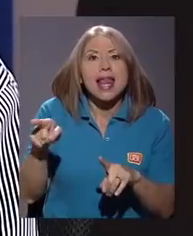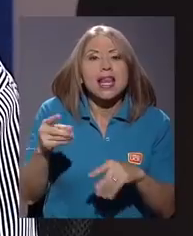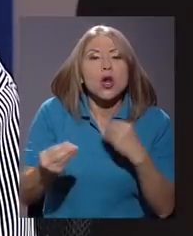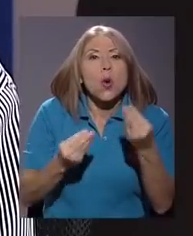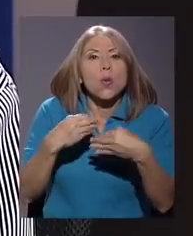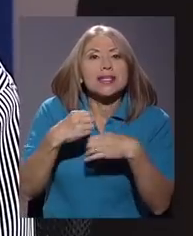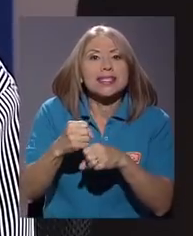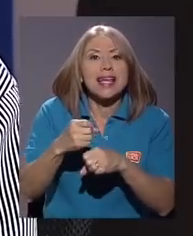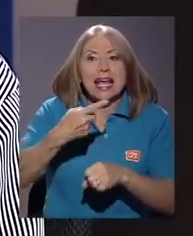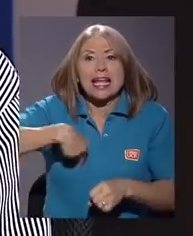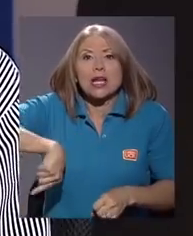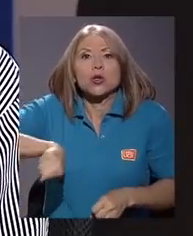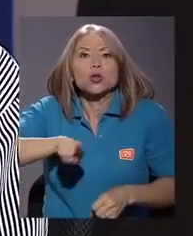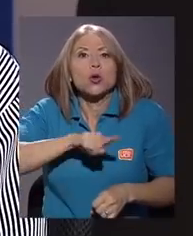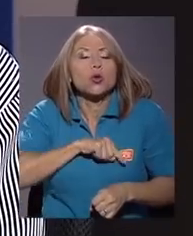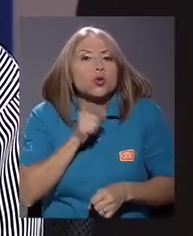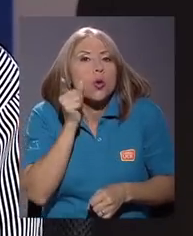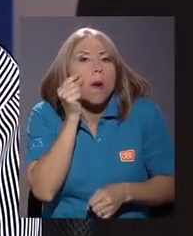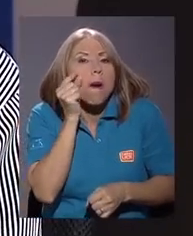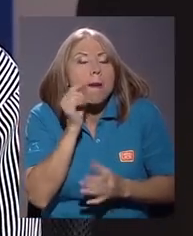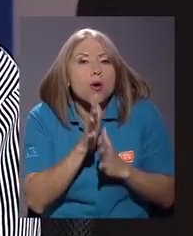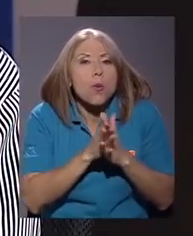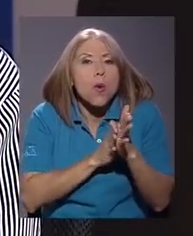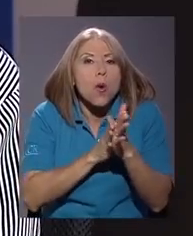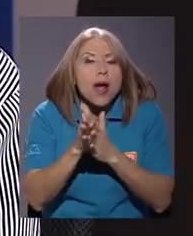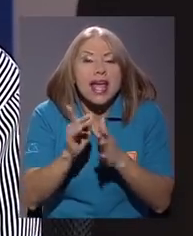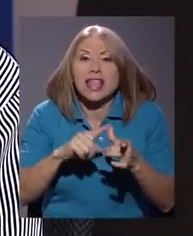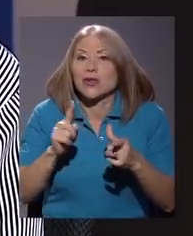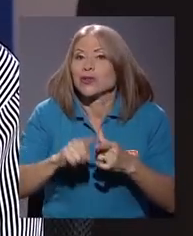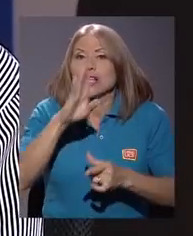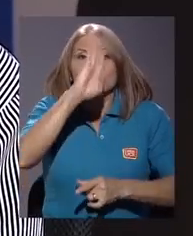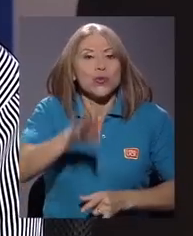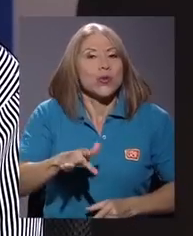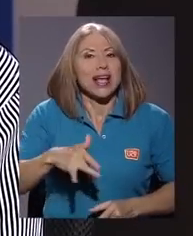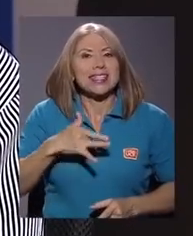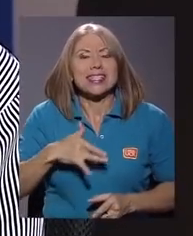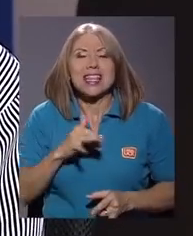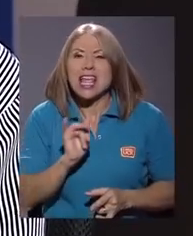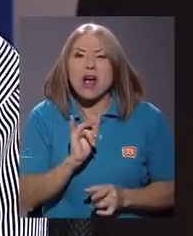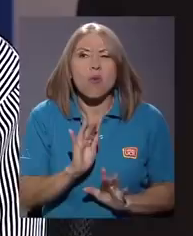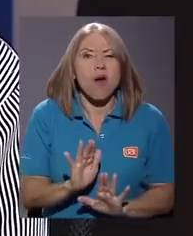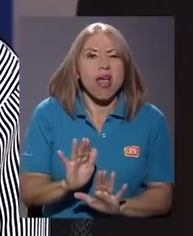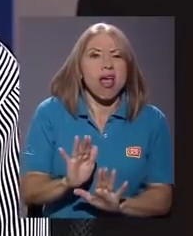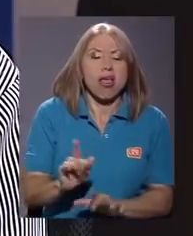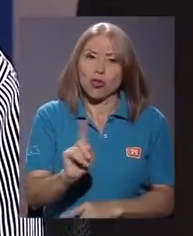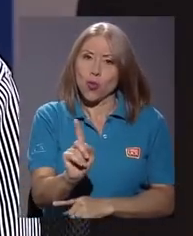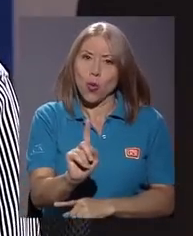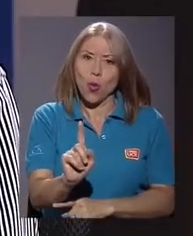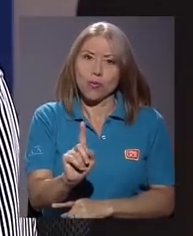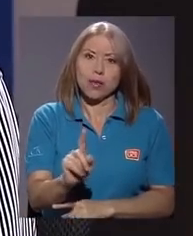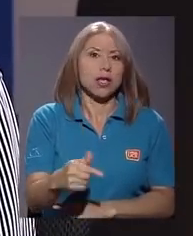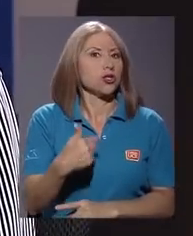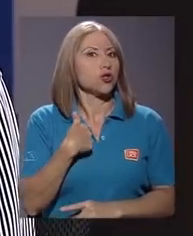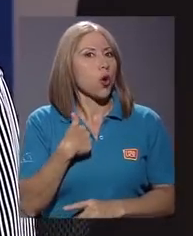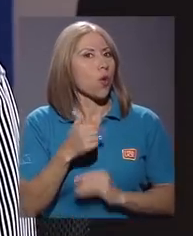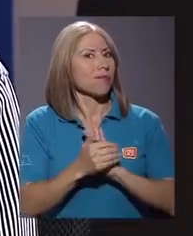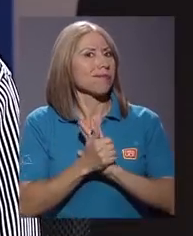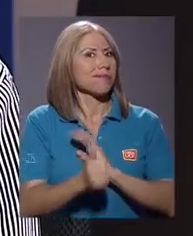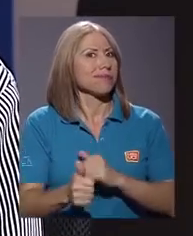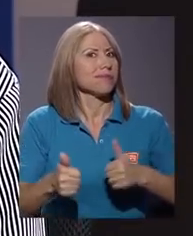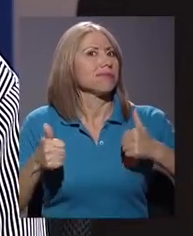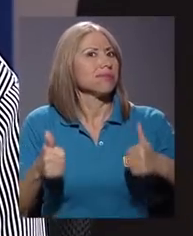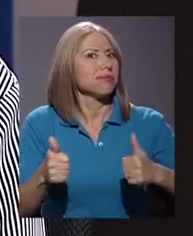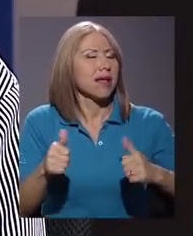estamos aprendiendo verdad Entonces nunca se sintió como un ambiente seco siempre verdad y yo no era particularmente bueno en